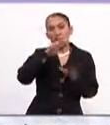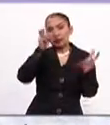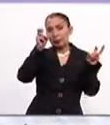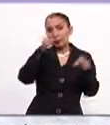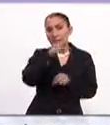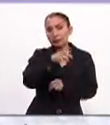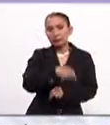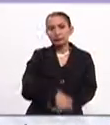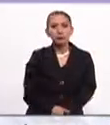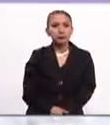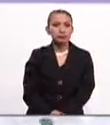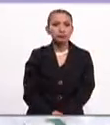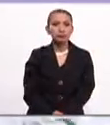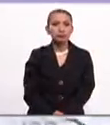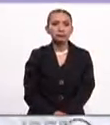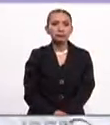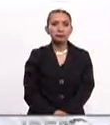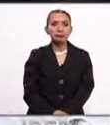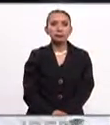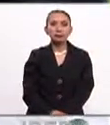esta situación.